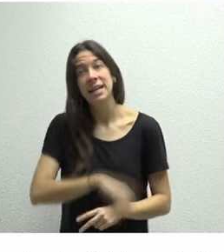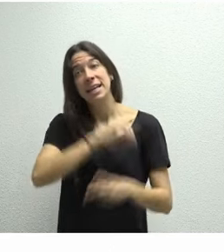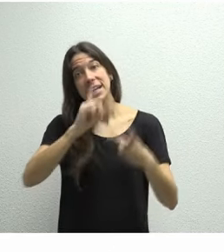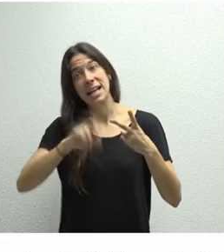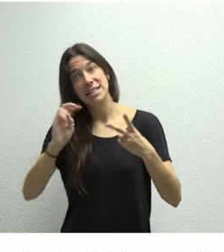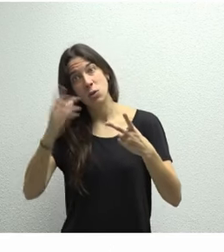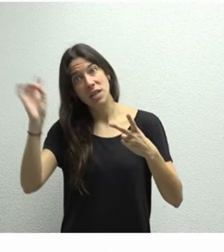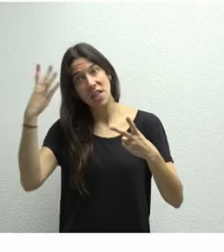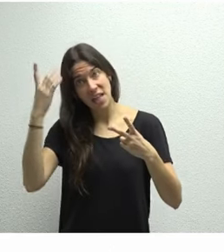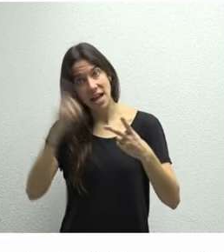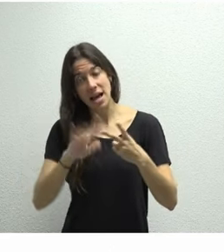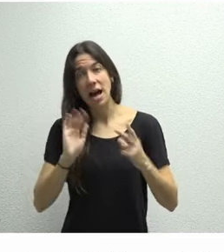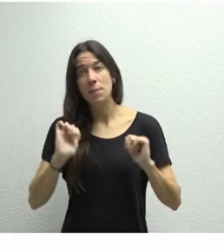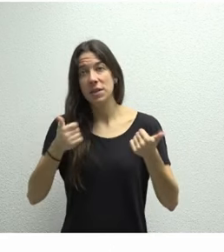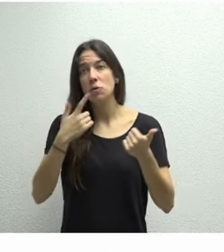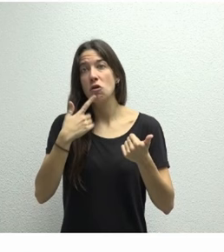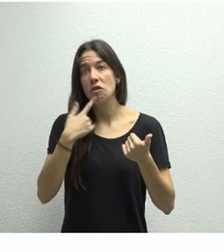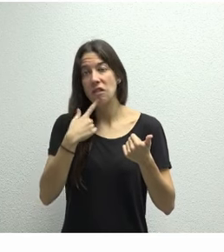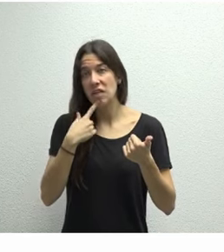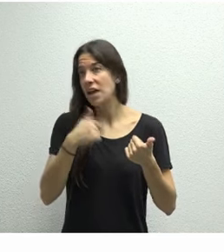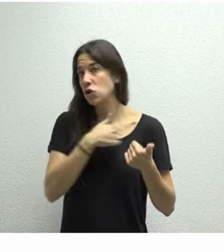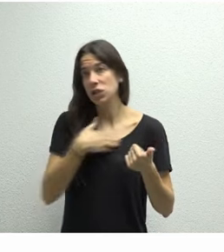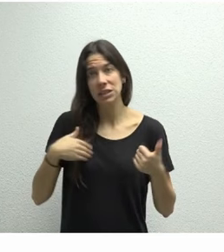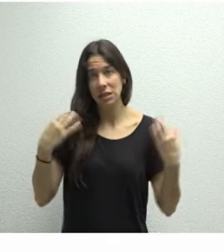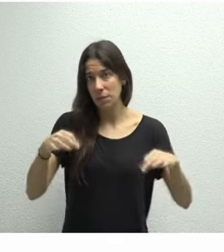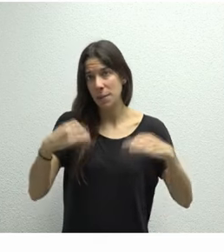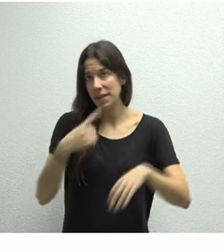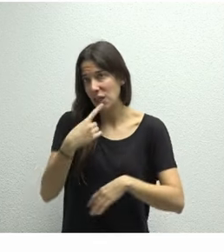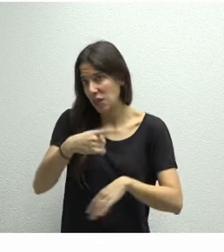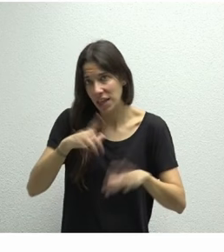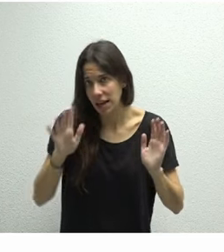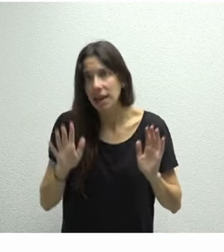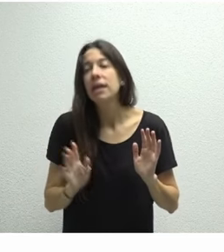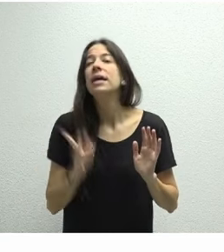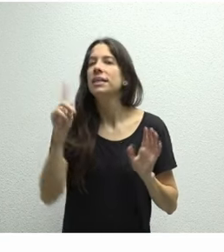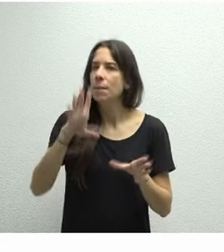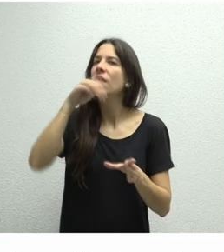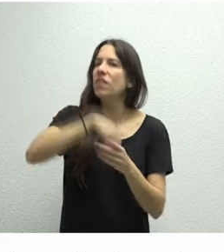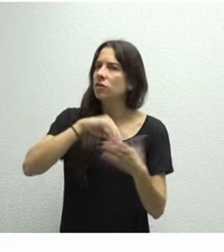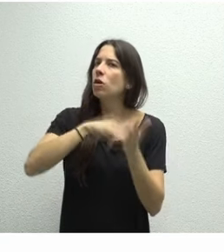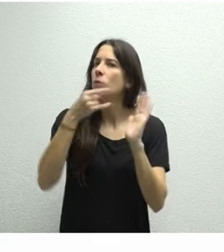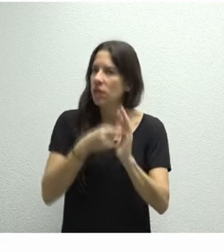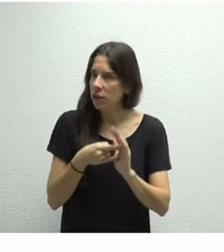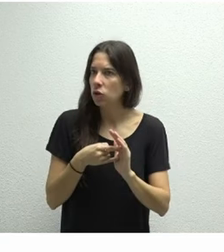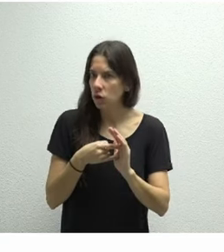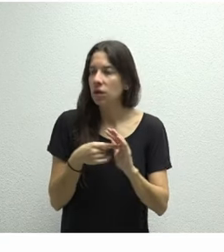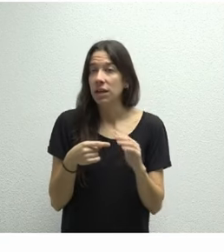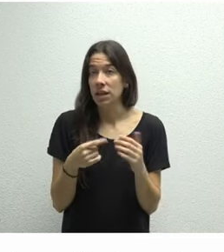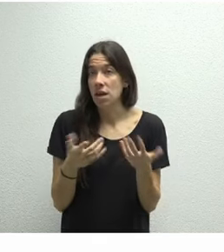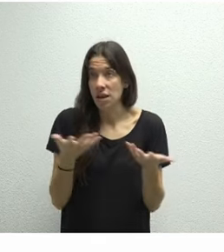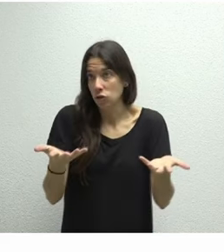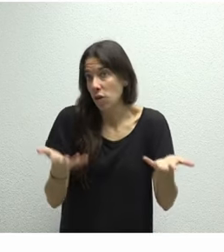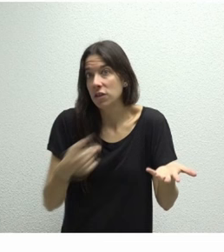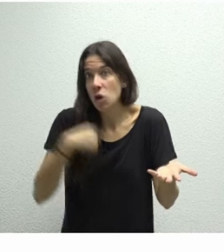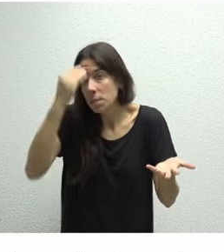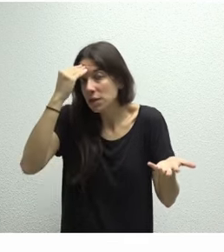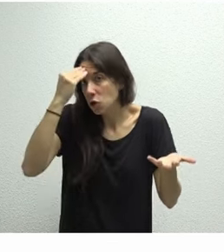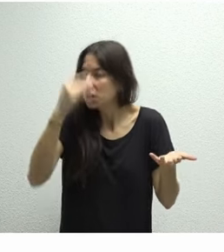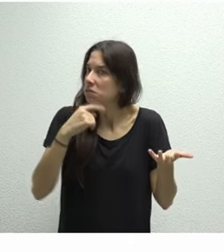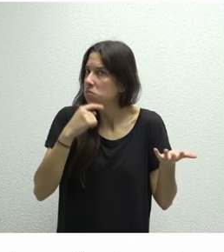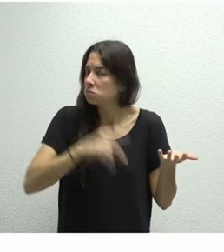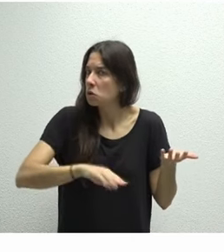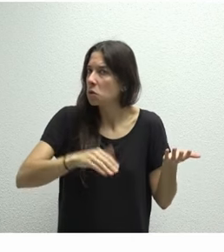de las ideas que señalaba al principio que quería simplemente apuntar y que están en este proyecto y por lo tanto no eh Me parece muy